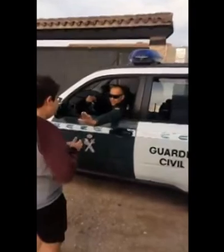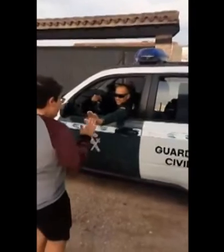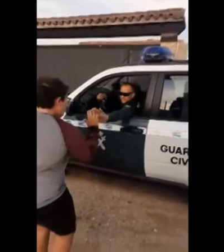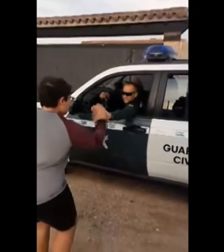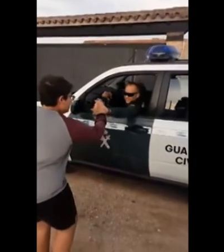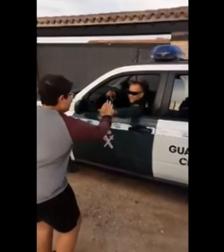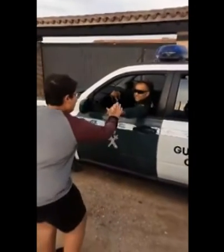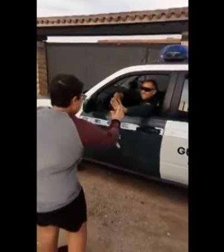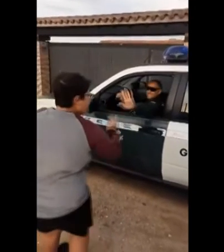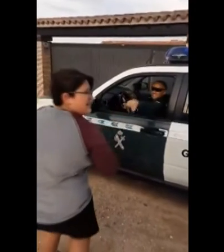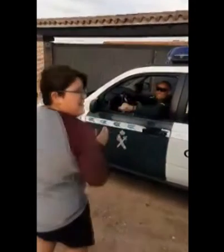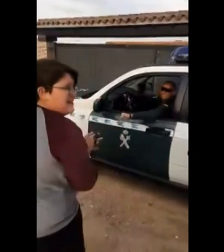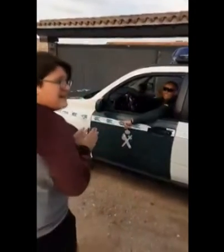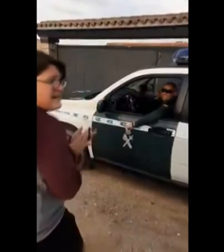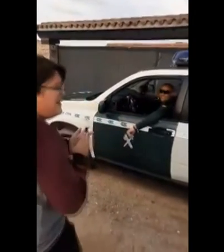¡Mira!